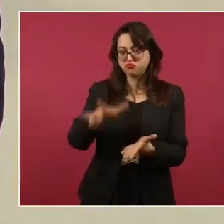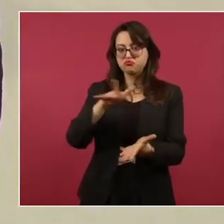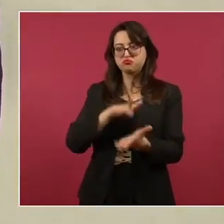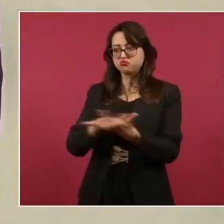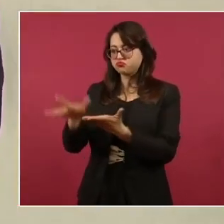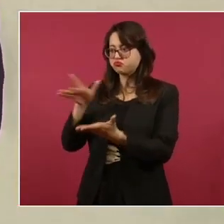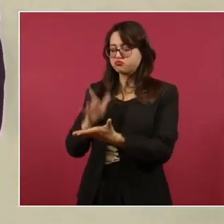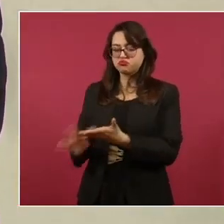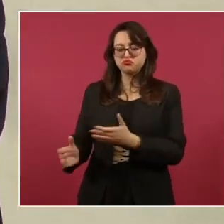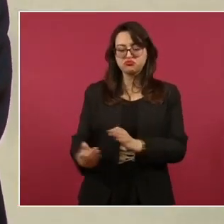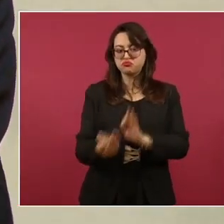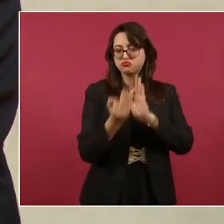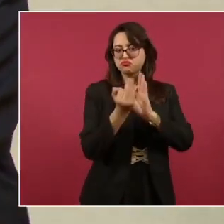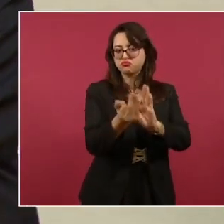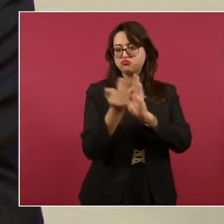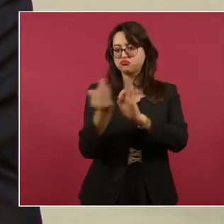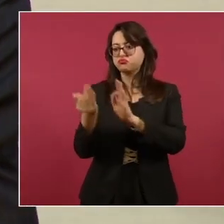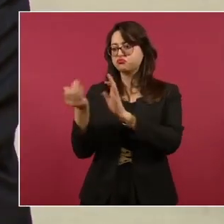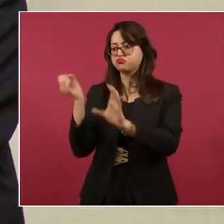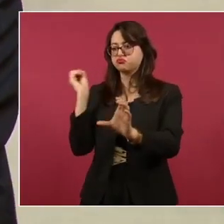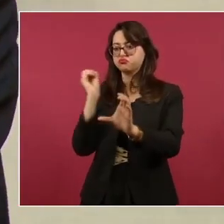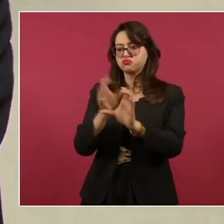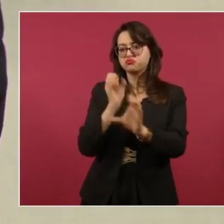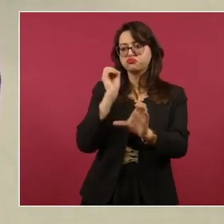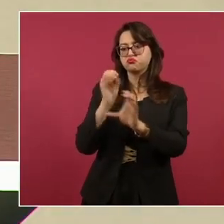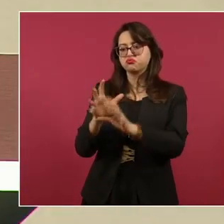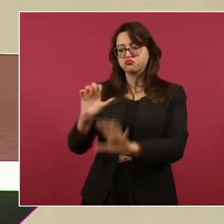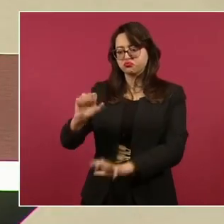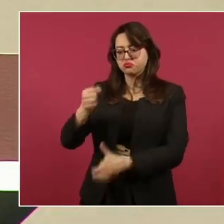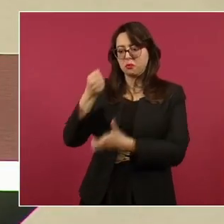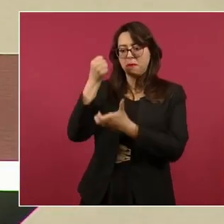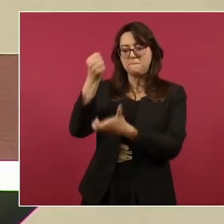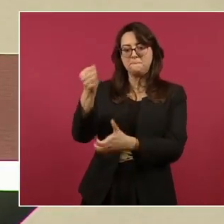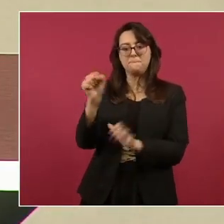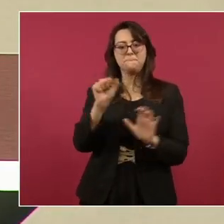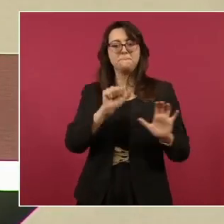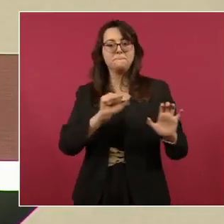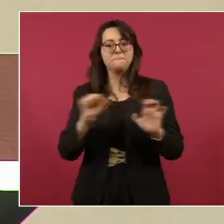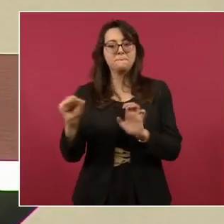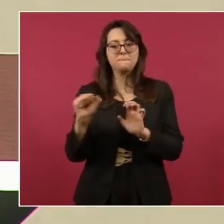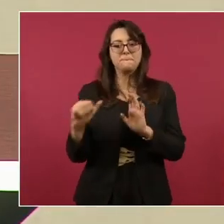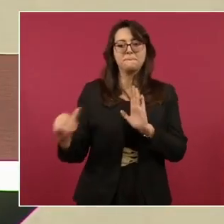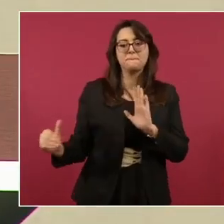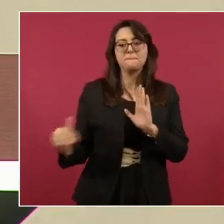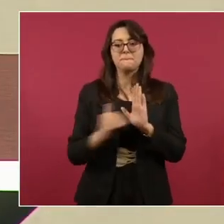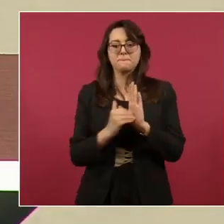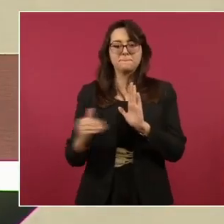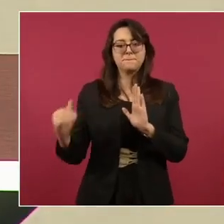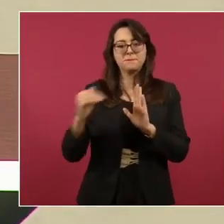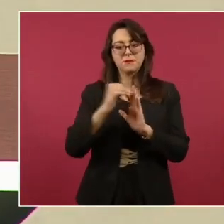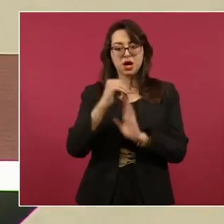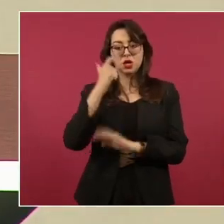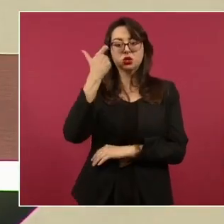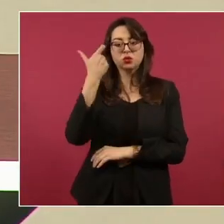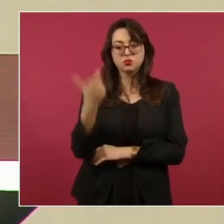que suman 600,000 millones de pesos. En otras